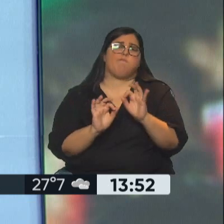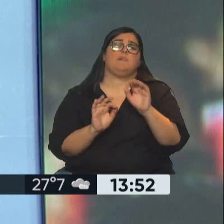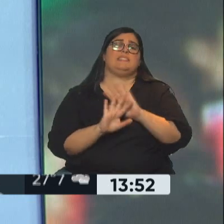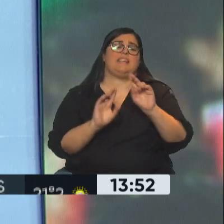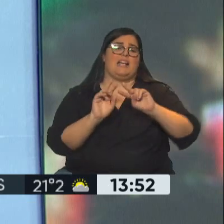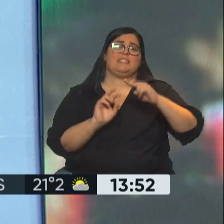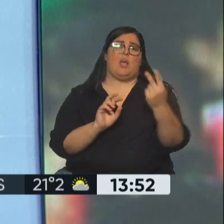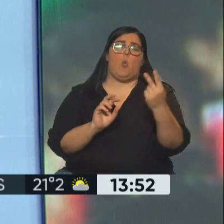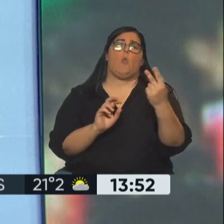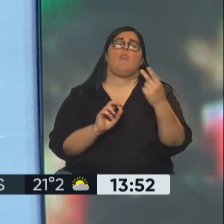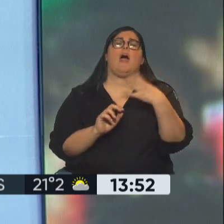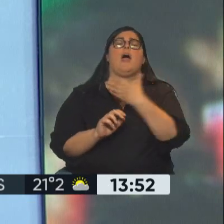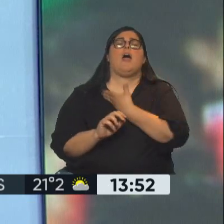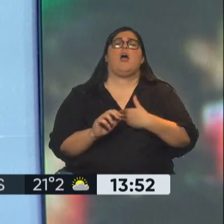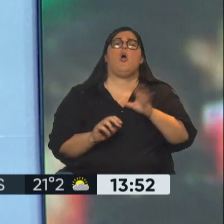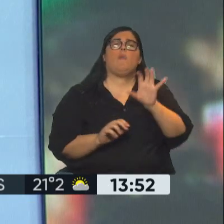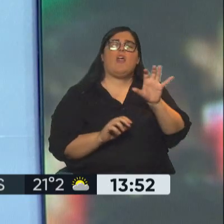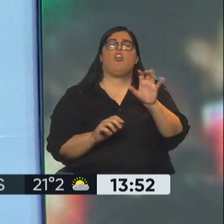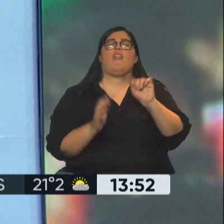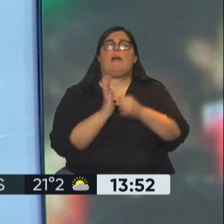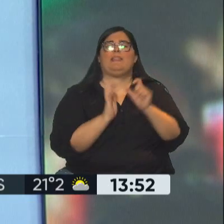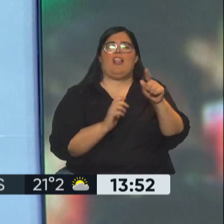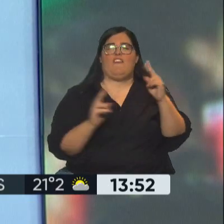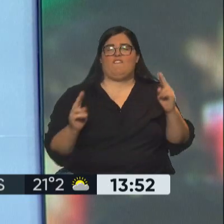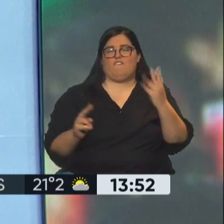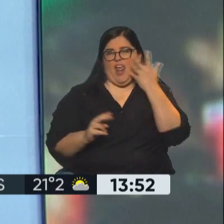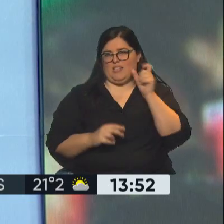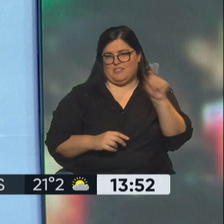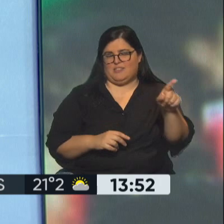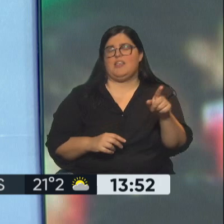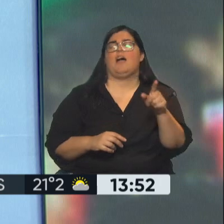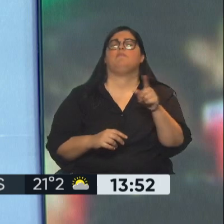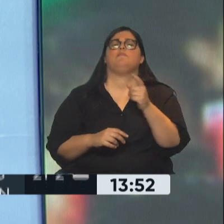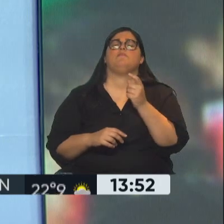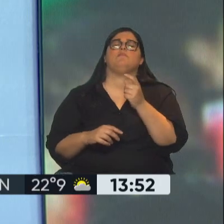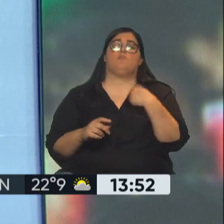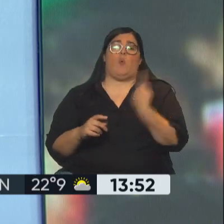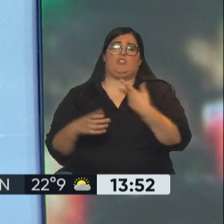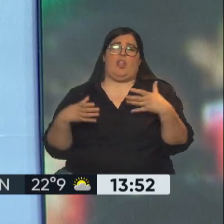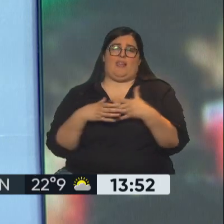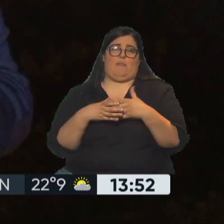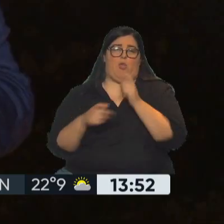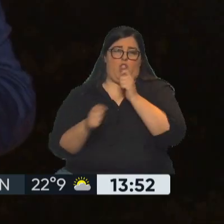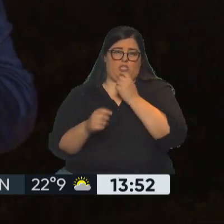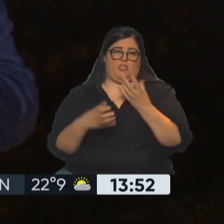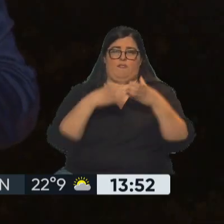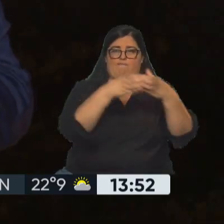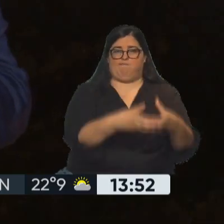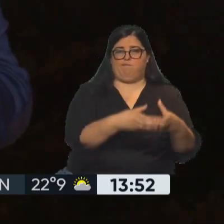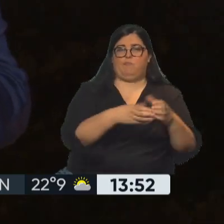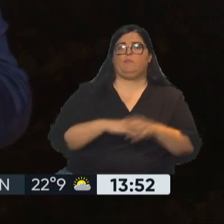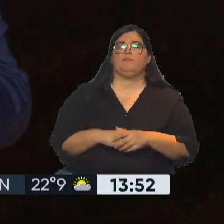alcaldesa de la capital de Francia informe de nuestros enviados Alfredo Simón encabeza el equipo del noticiero